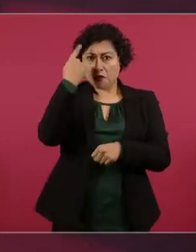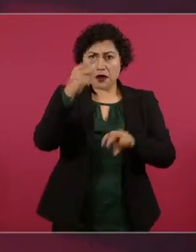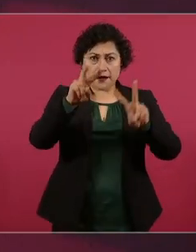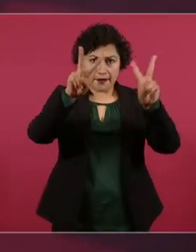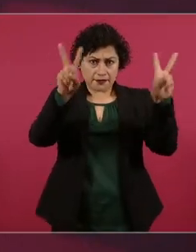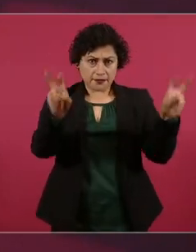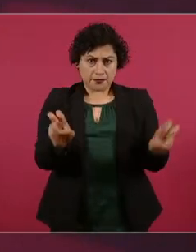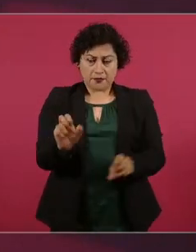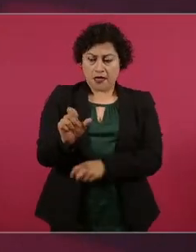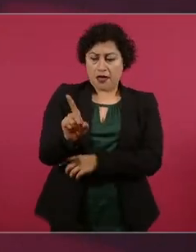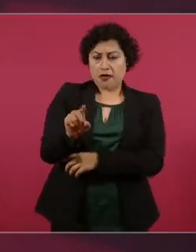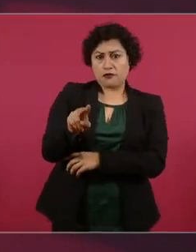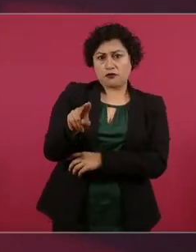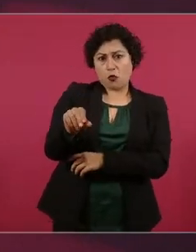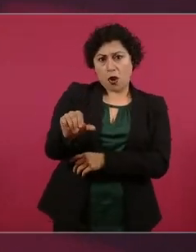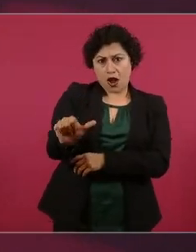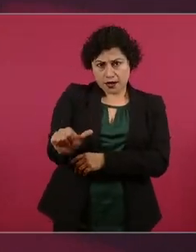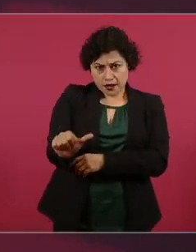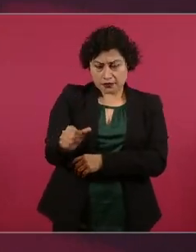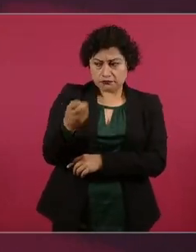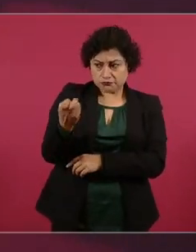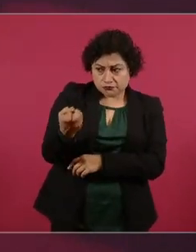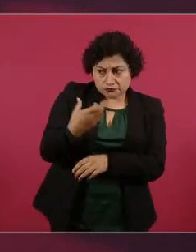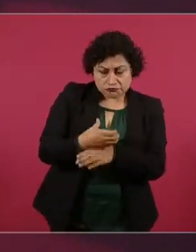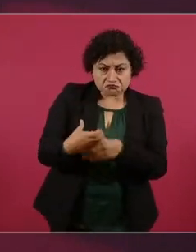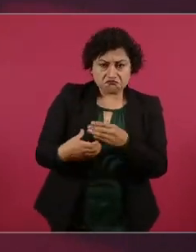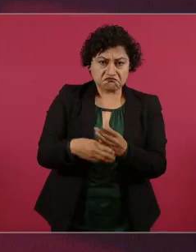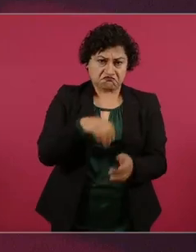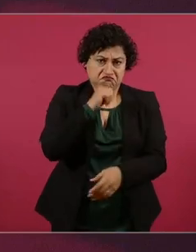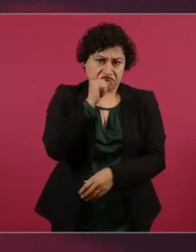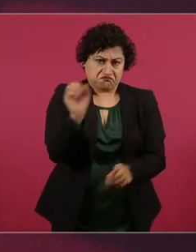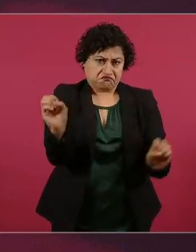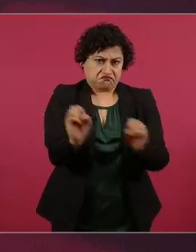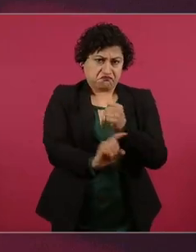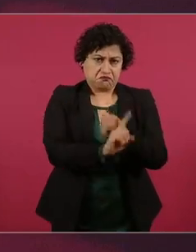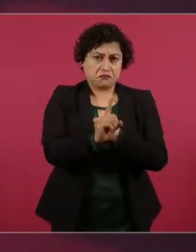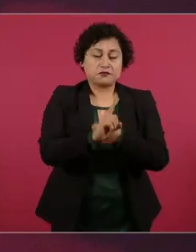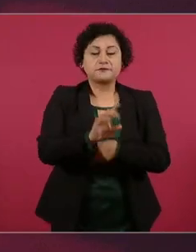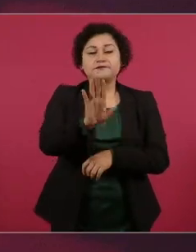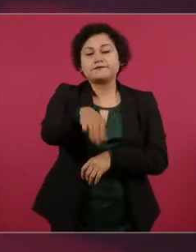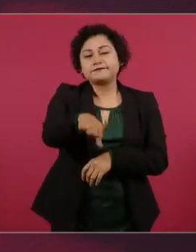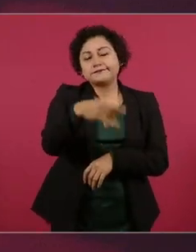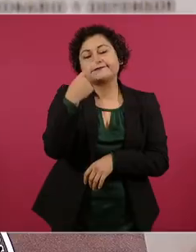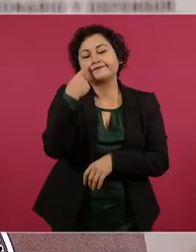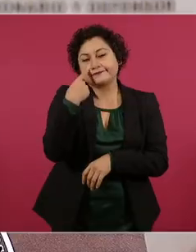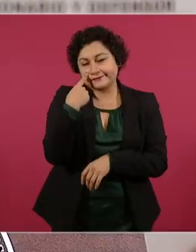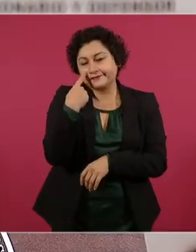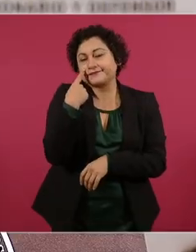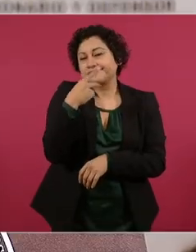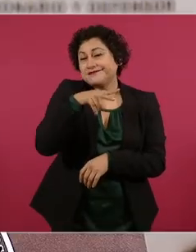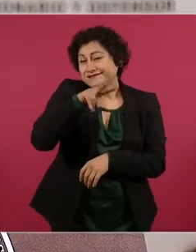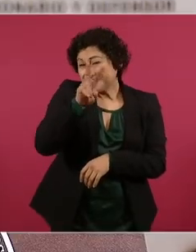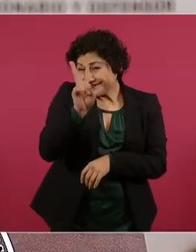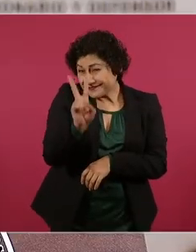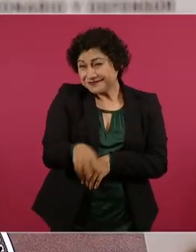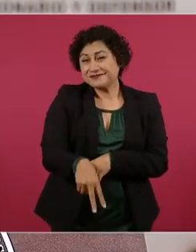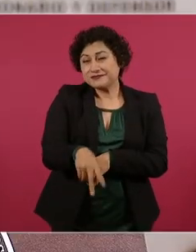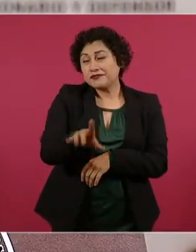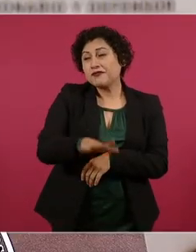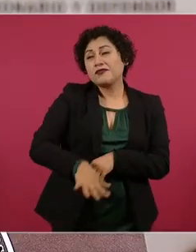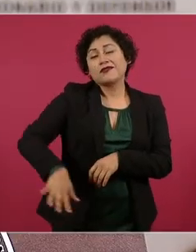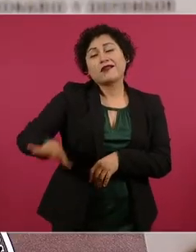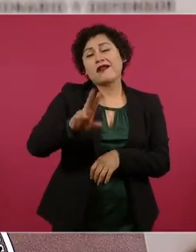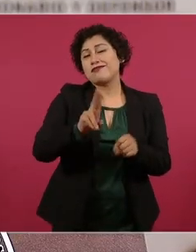aduanero de estas mercancías. Es común, hay que decirlo también, es común que cuando hay problemática se acercan a